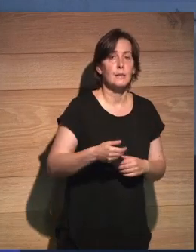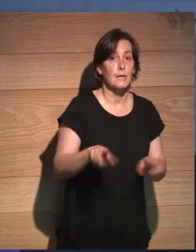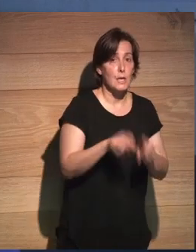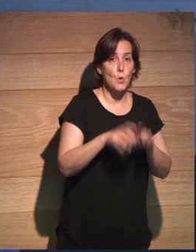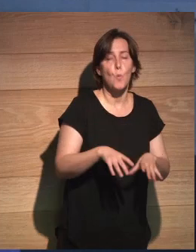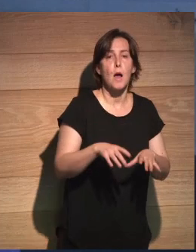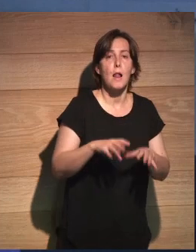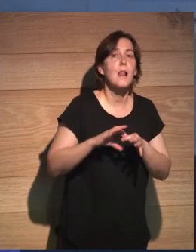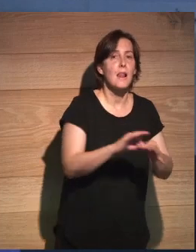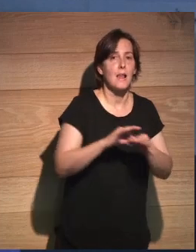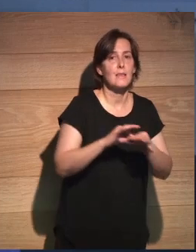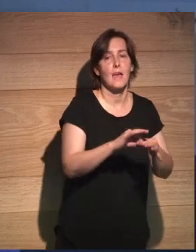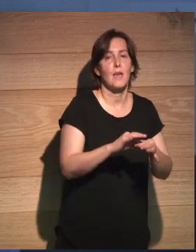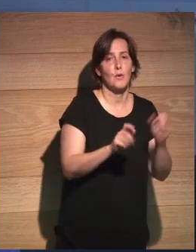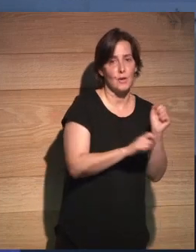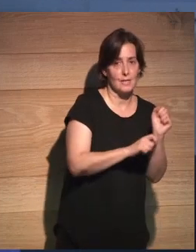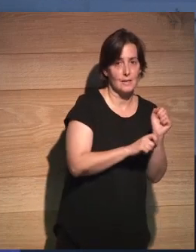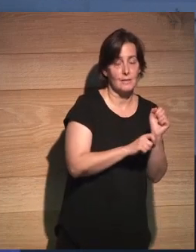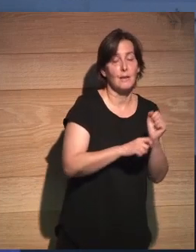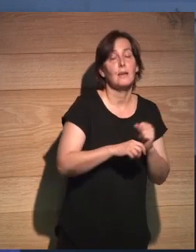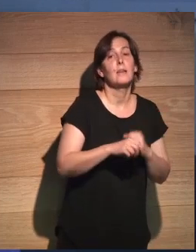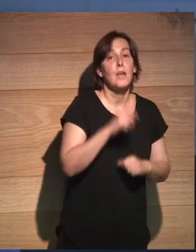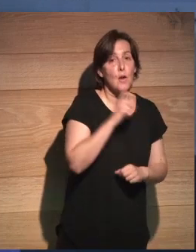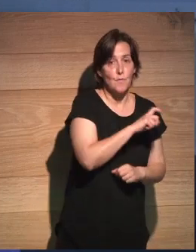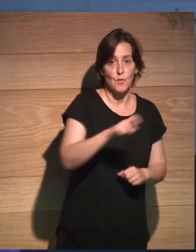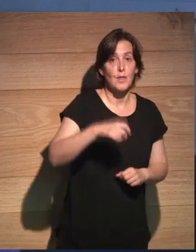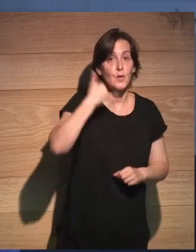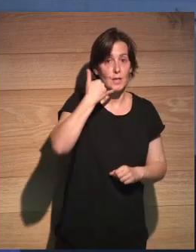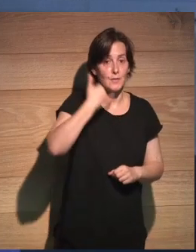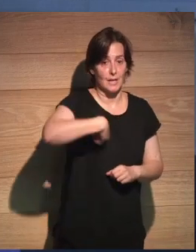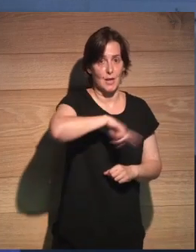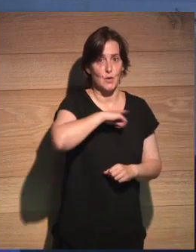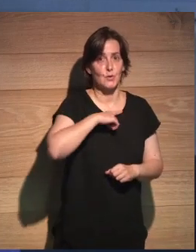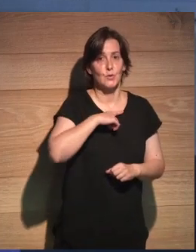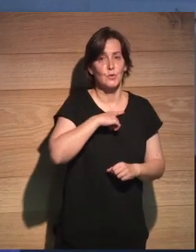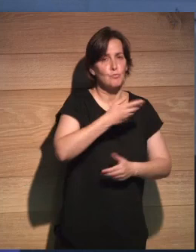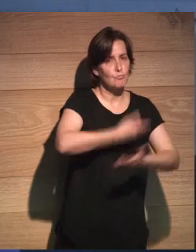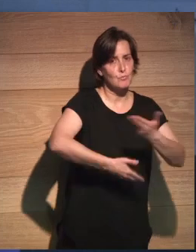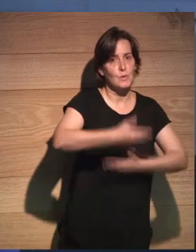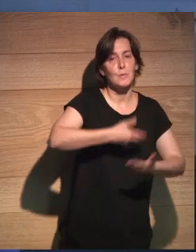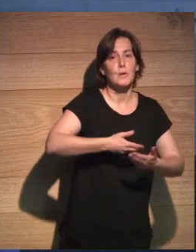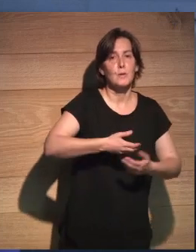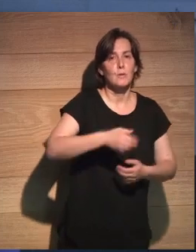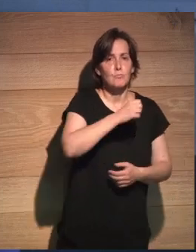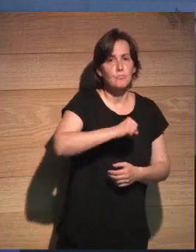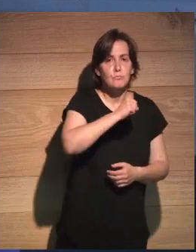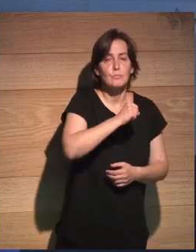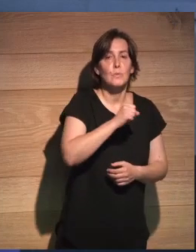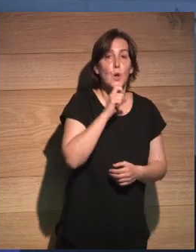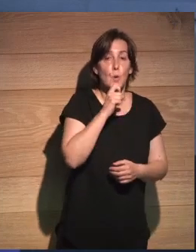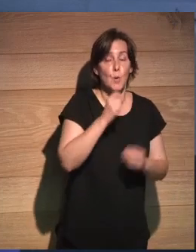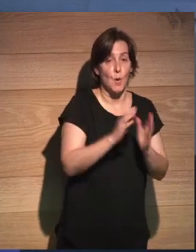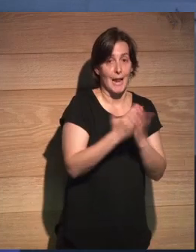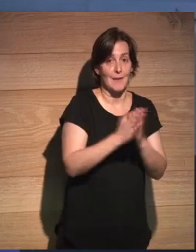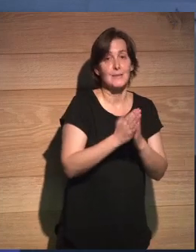principal aliado estratégico, Fundación Telefónica, con la que mantenemos una magnífica colaboración a través de la revista